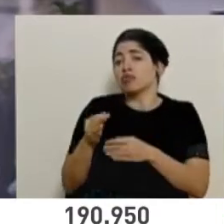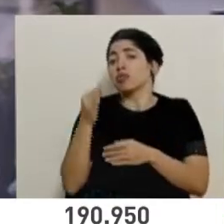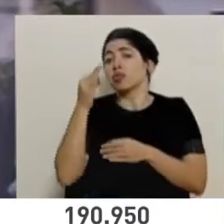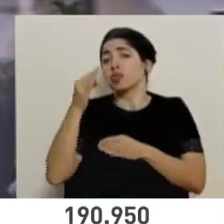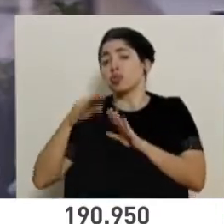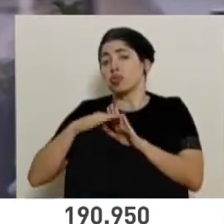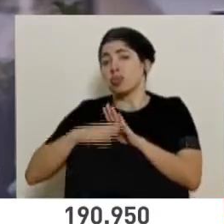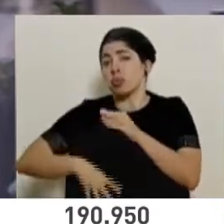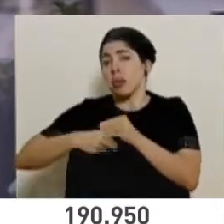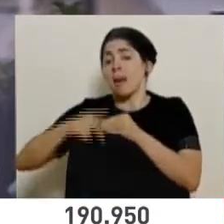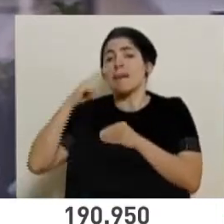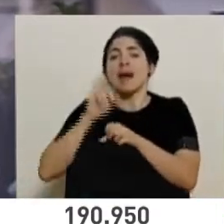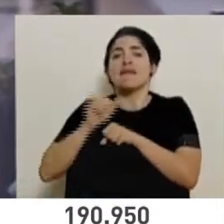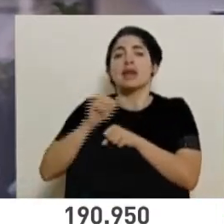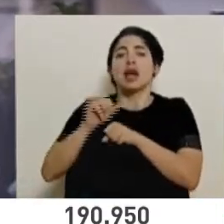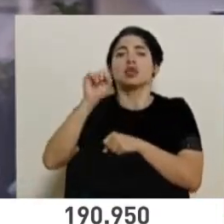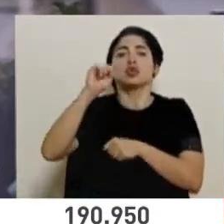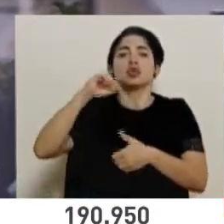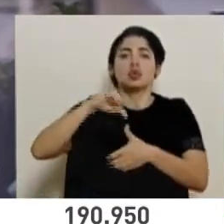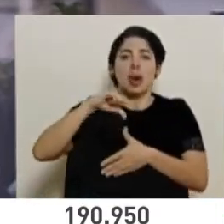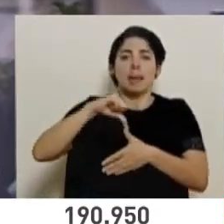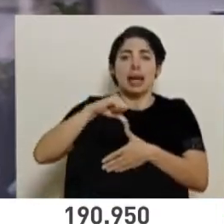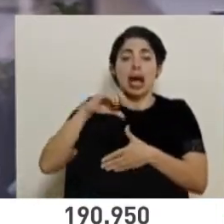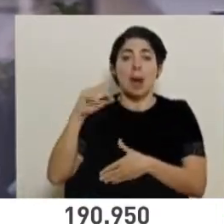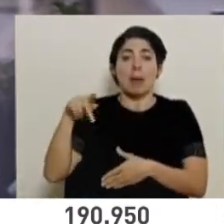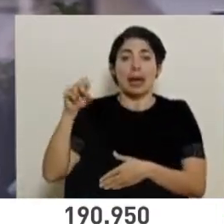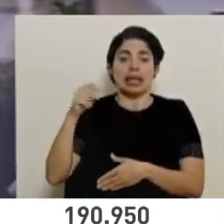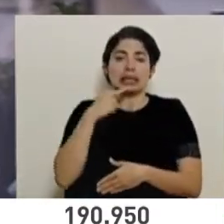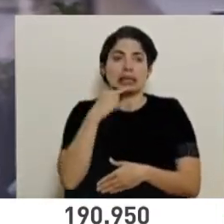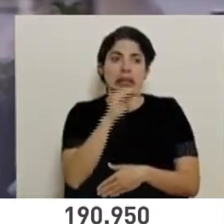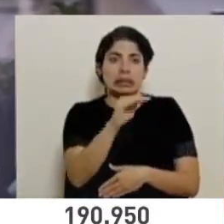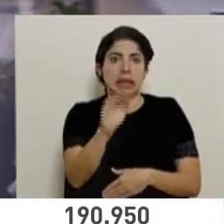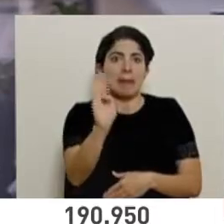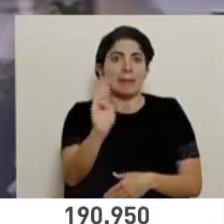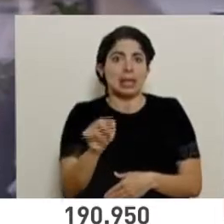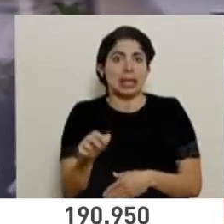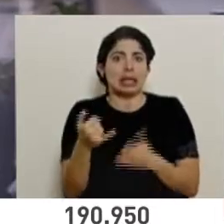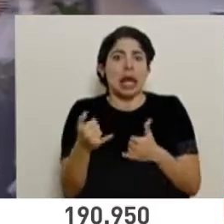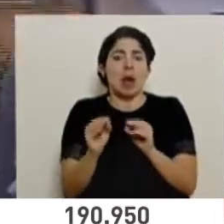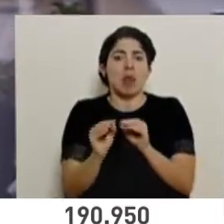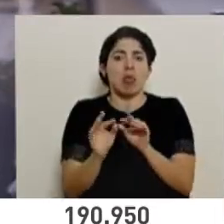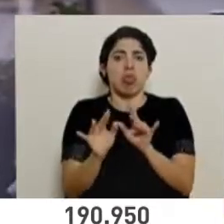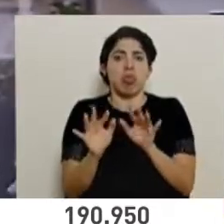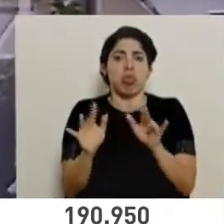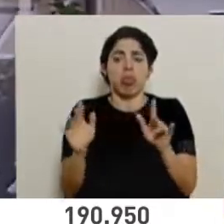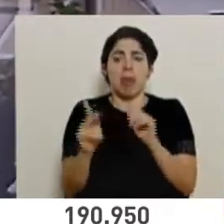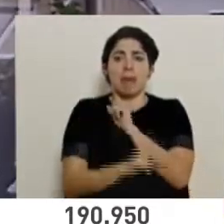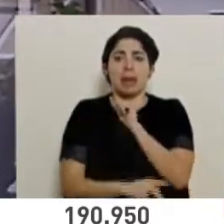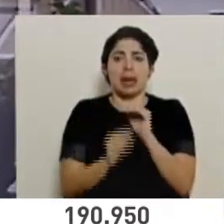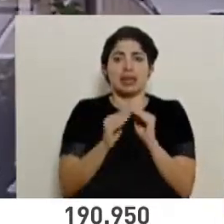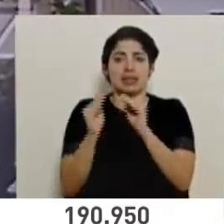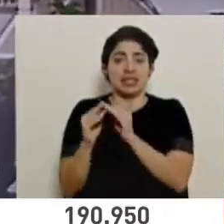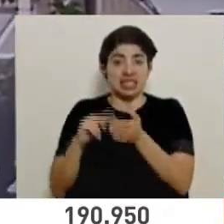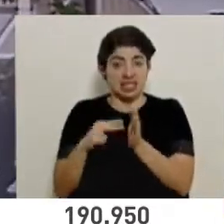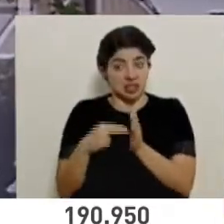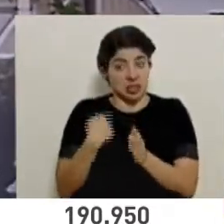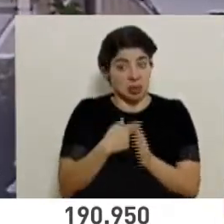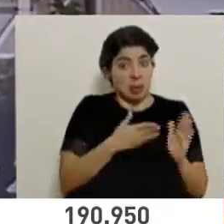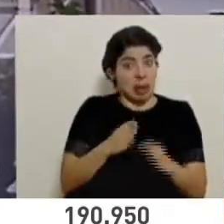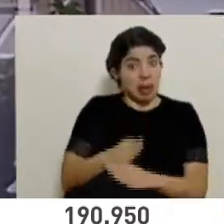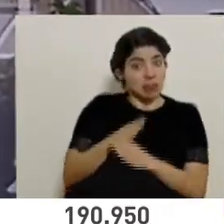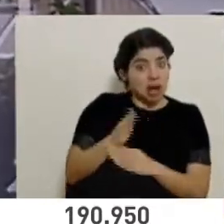para el caso de los viajes con Sudamérica. La OPS ya alertó sobre la situación en Brasil, que está empezando a contaminar los países vecinos, entonces sí vamos a tener precauciones